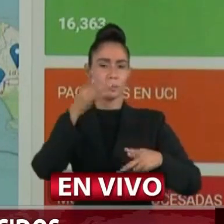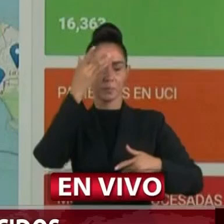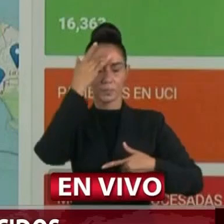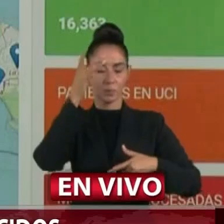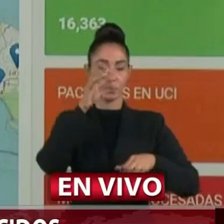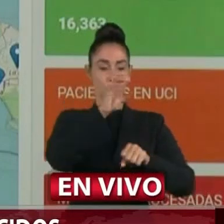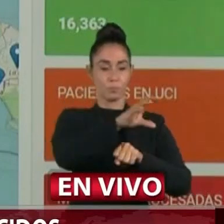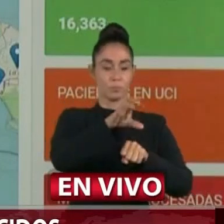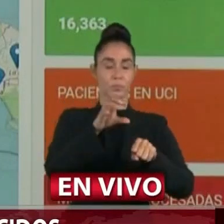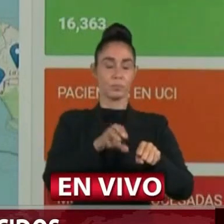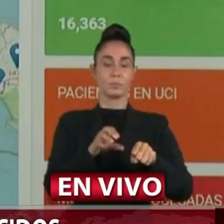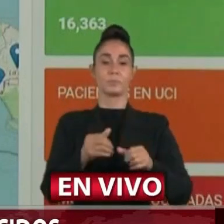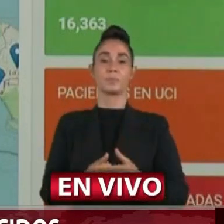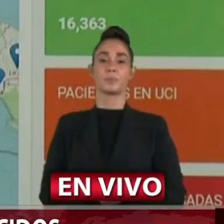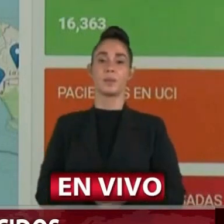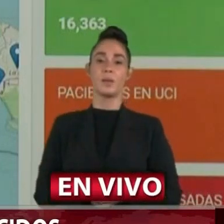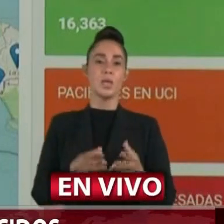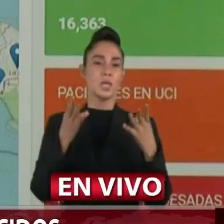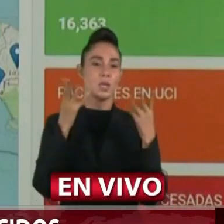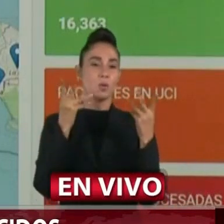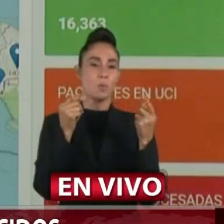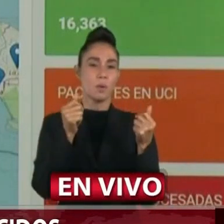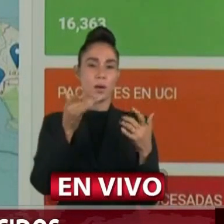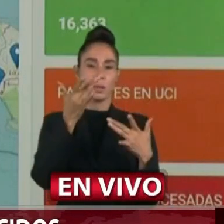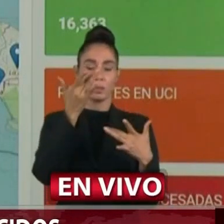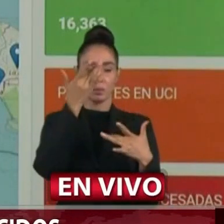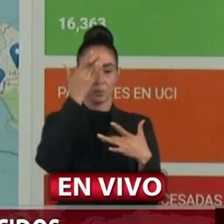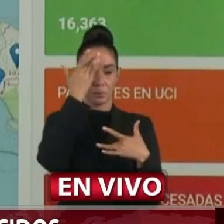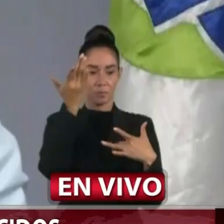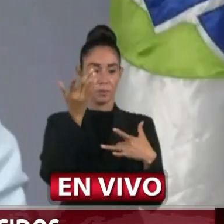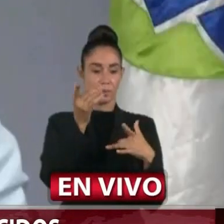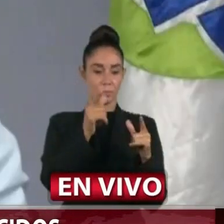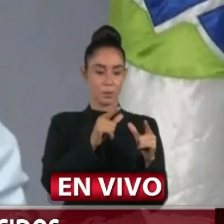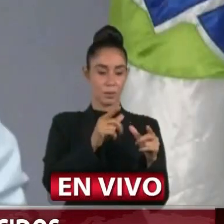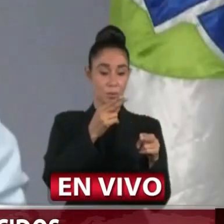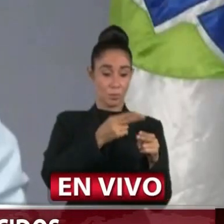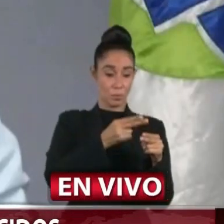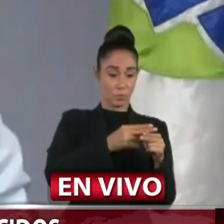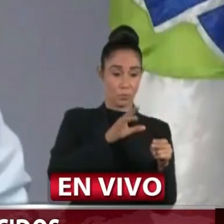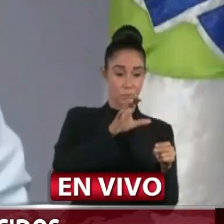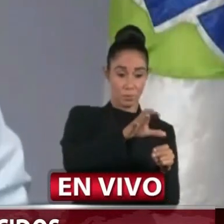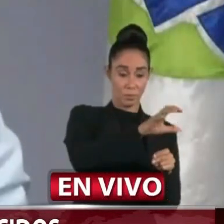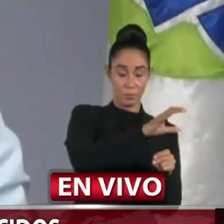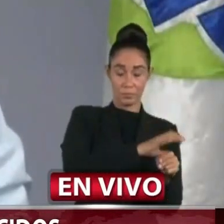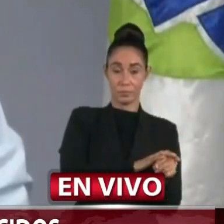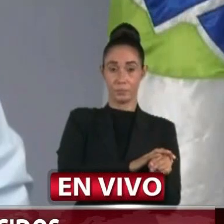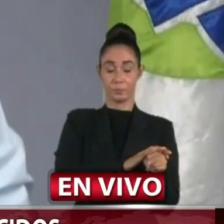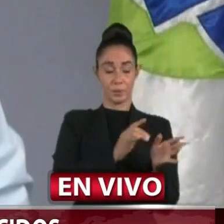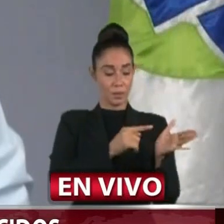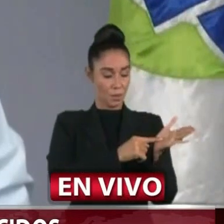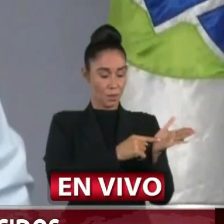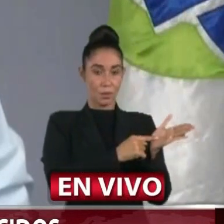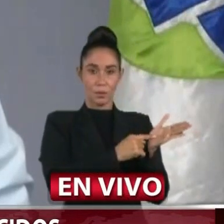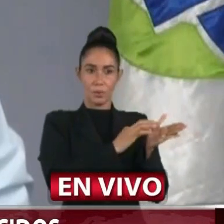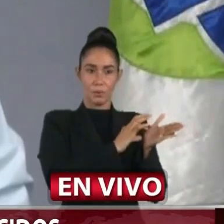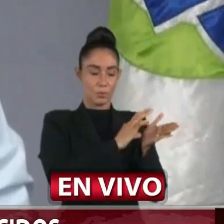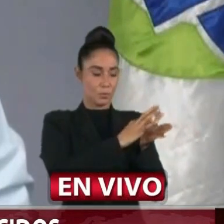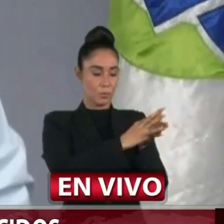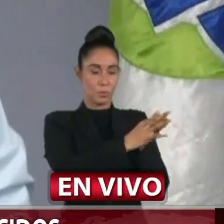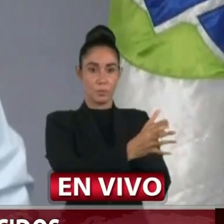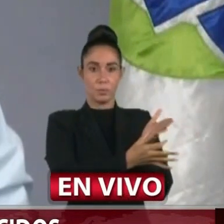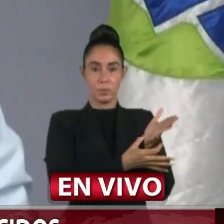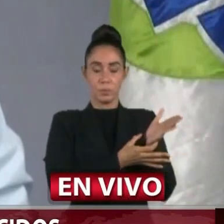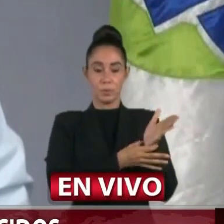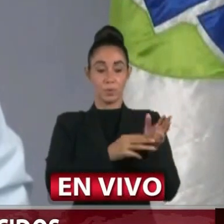ahí y los casos que están detallados. Vamos a tener incluso un panel con el detalle de